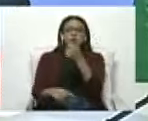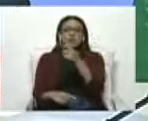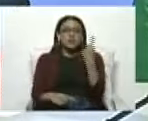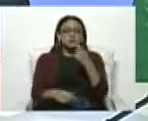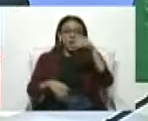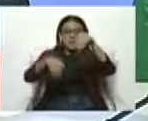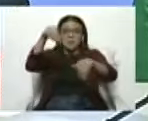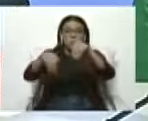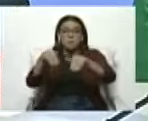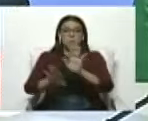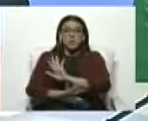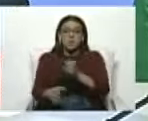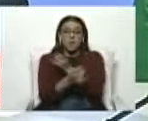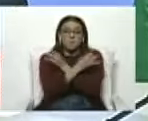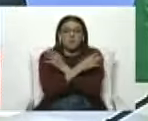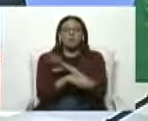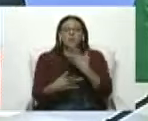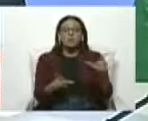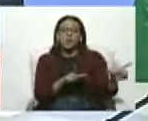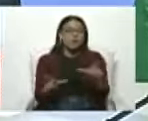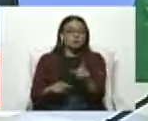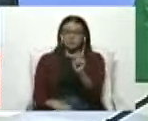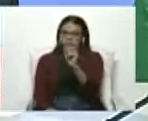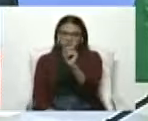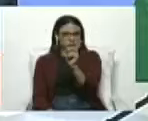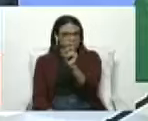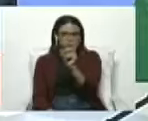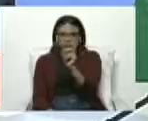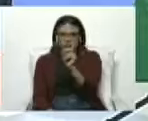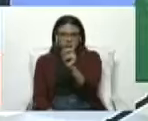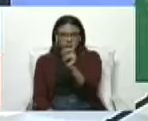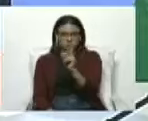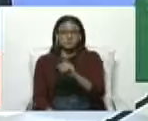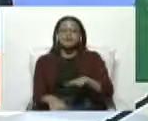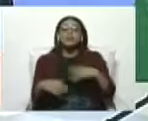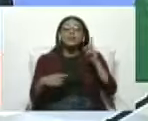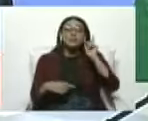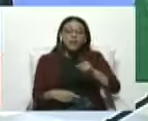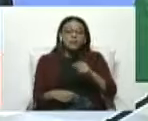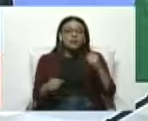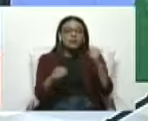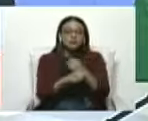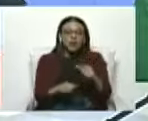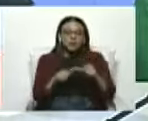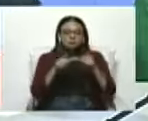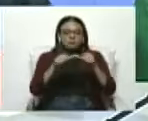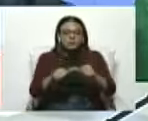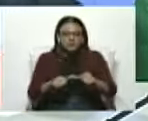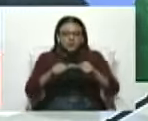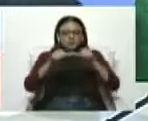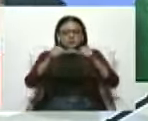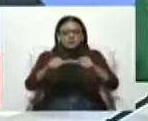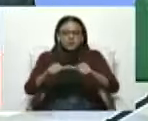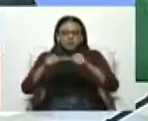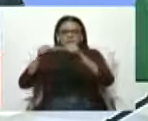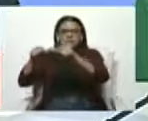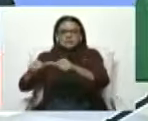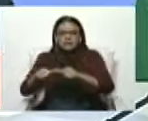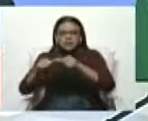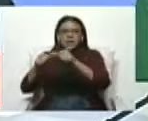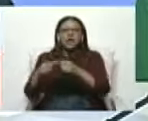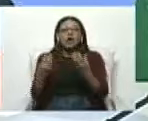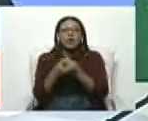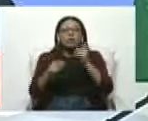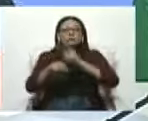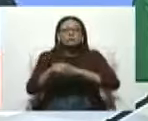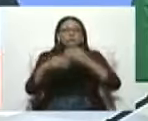del palo de agua cuando, para acordarnos de Santa Bárbara cuando el palo de agua ya está ahí, pues. Vale, una cosa que perdure en el tiempo. Por eso